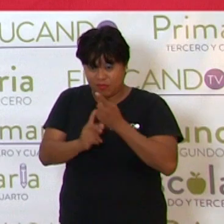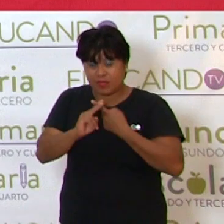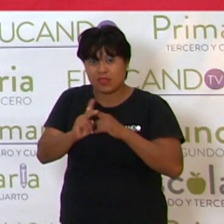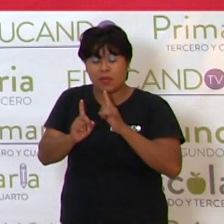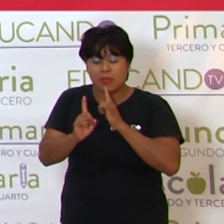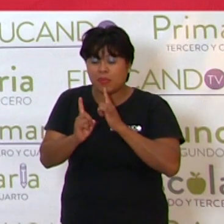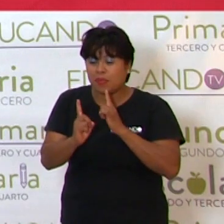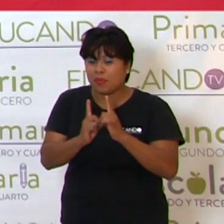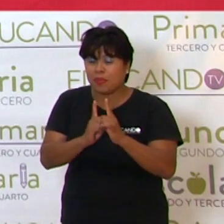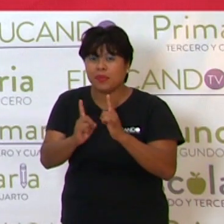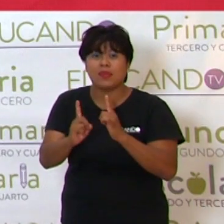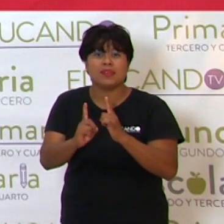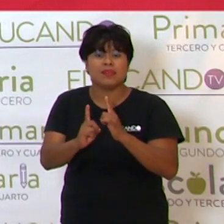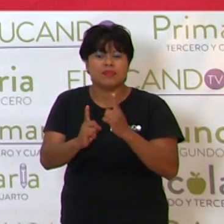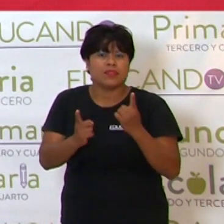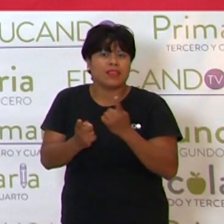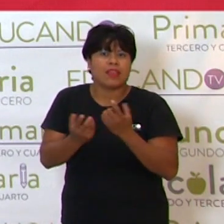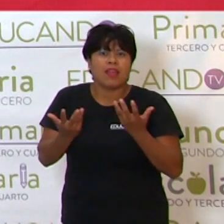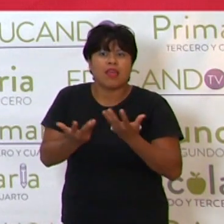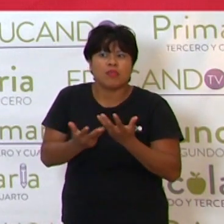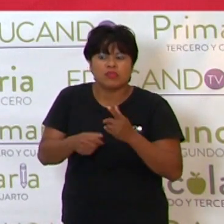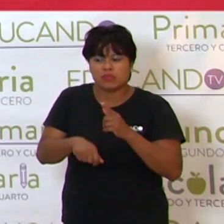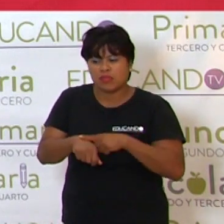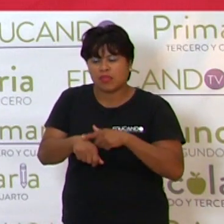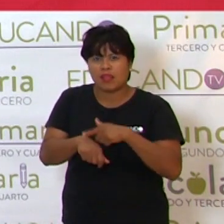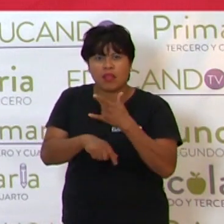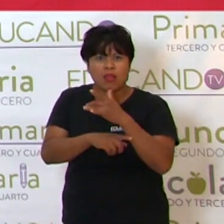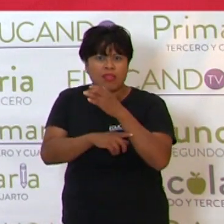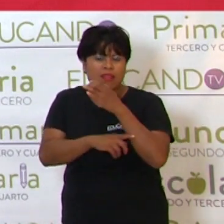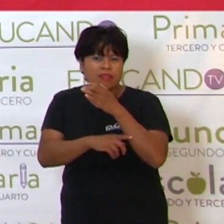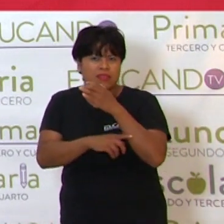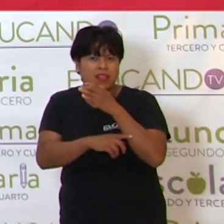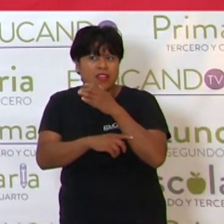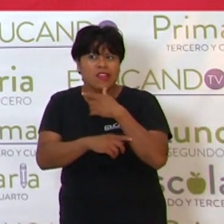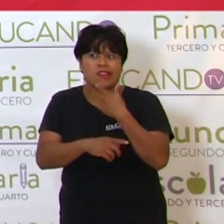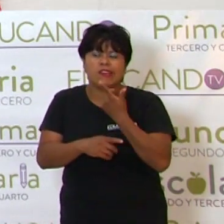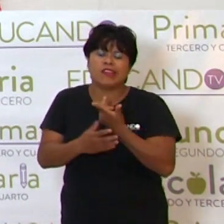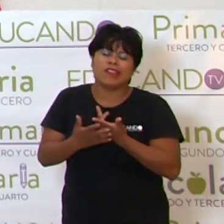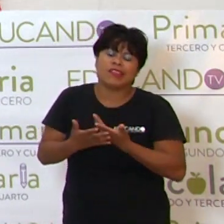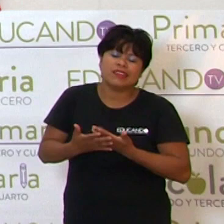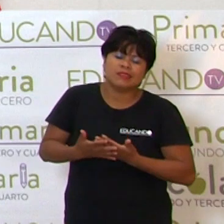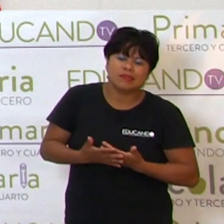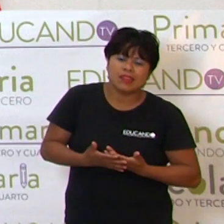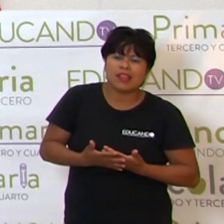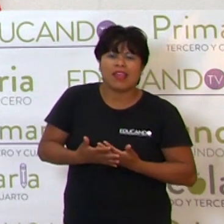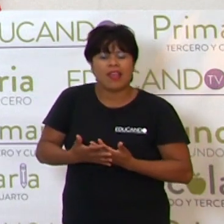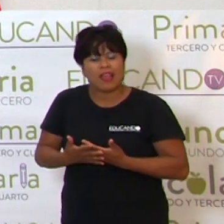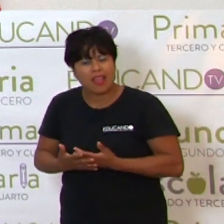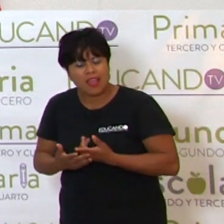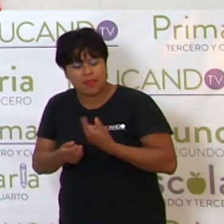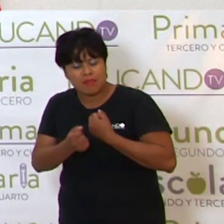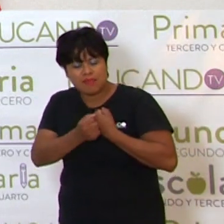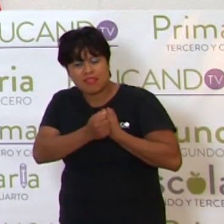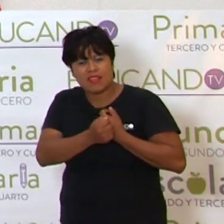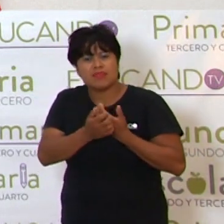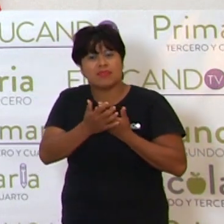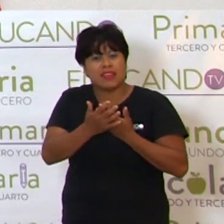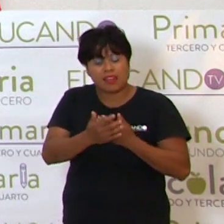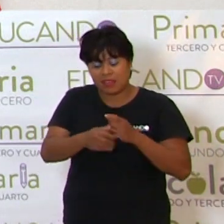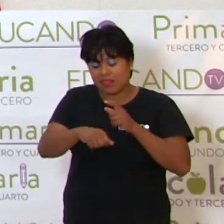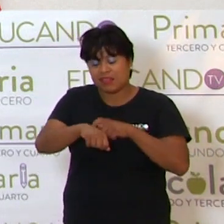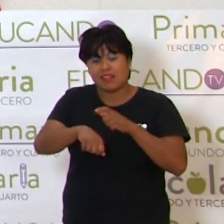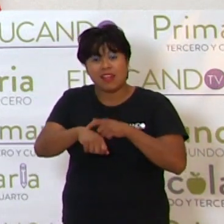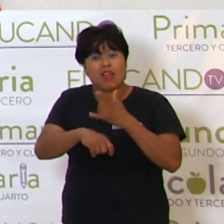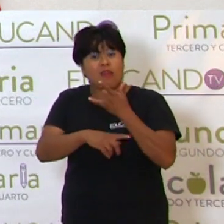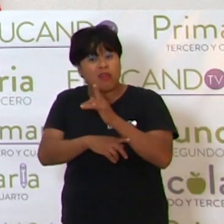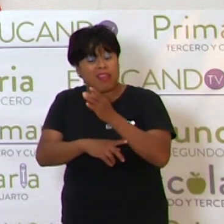velada. ¿Qué haremos hasta que sea la hora de la cena? Esperar, querida. Esperar a que sea la